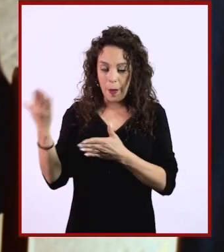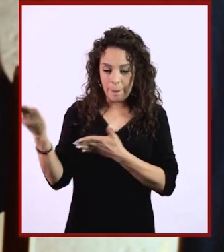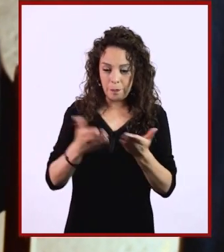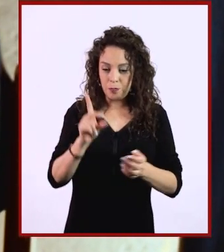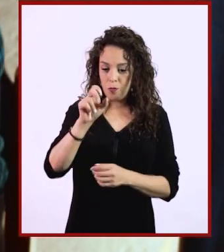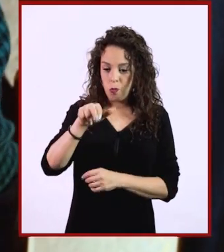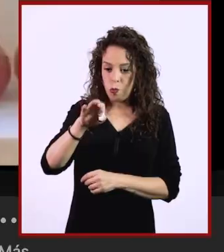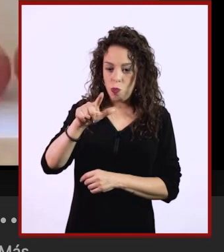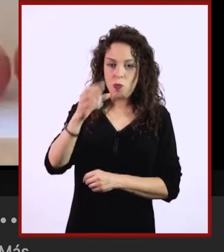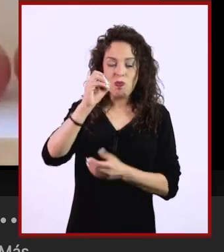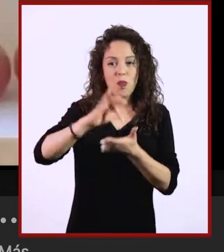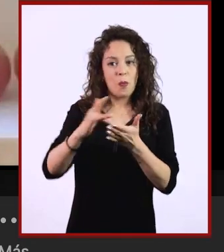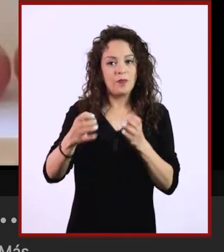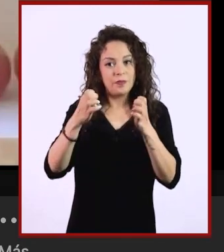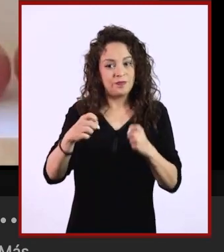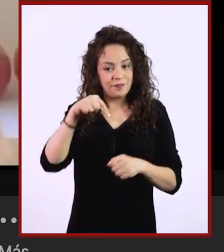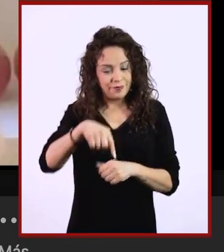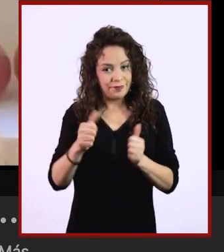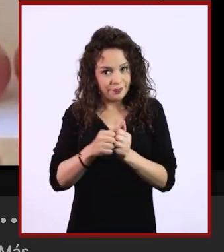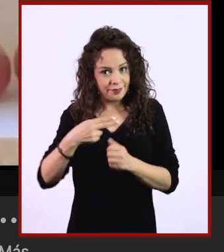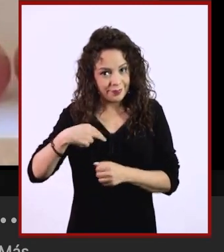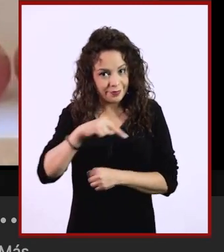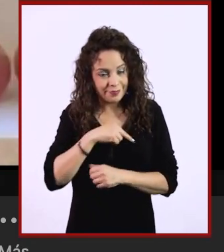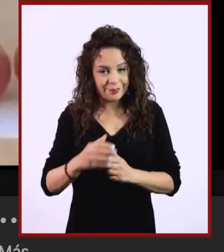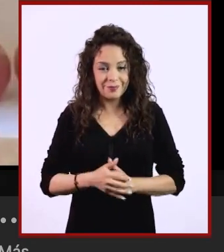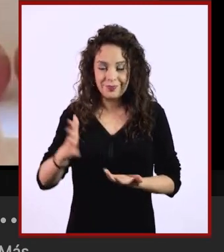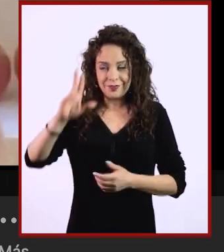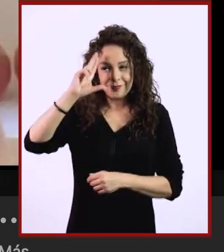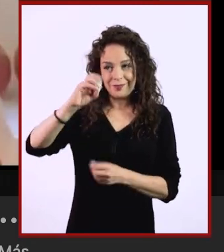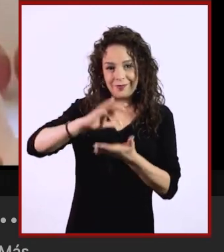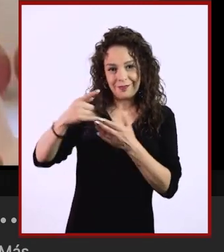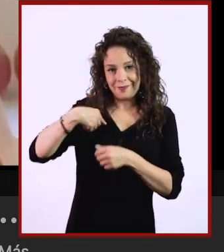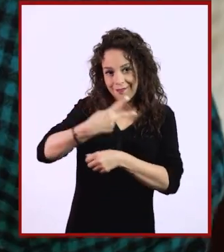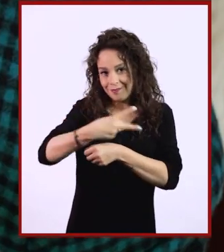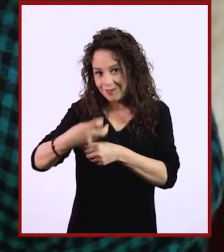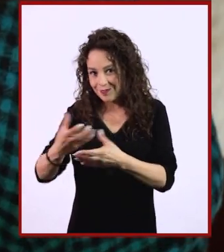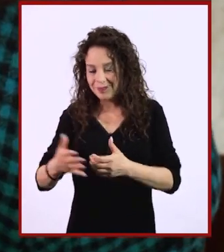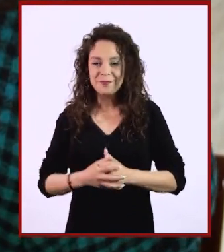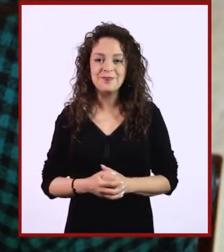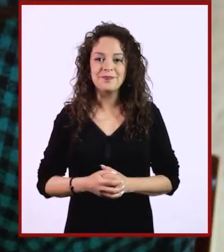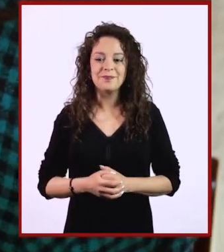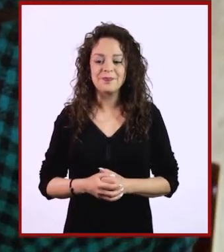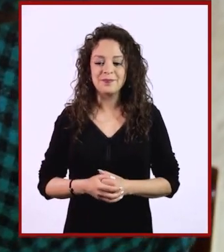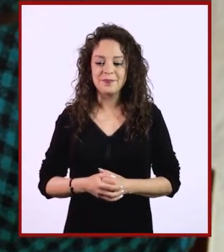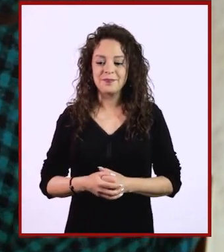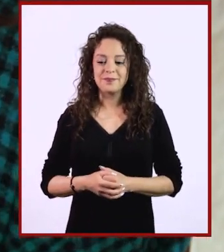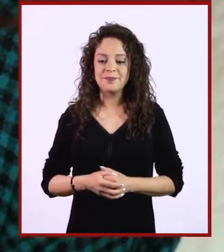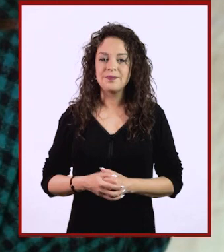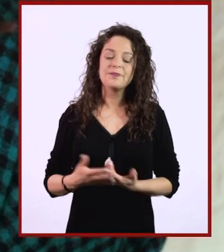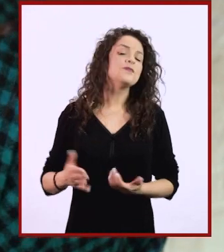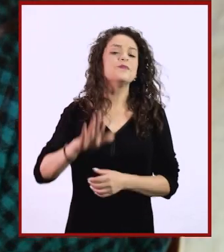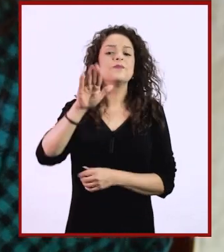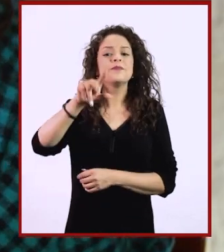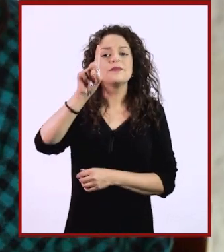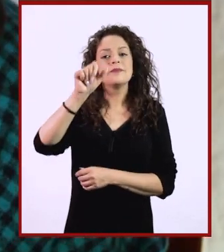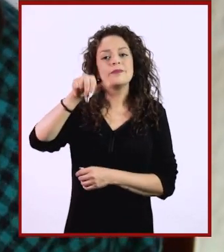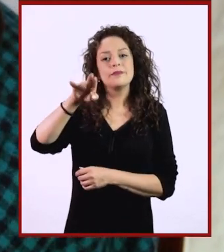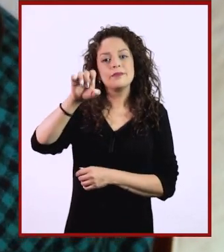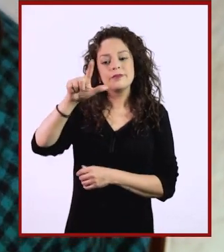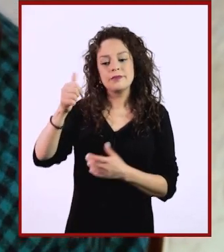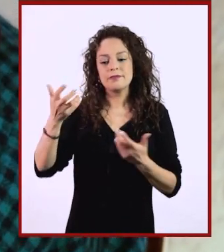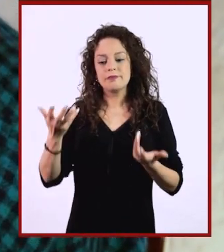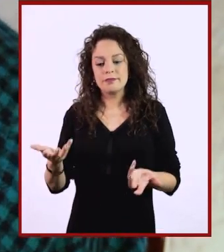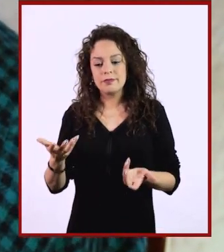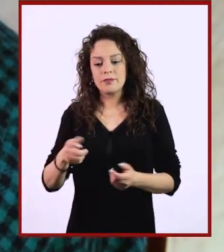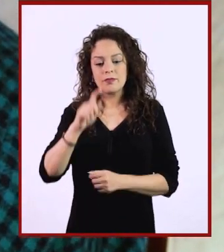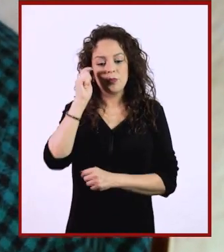estar con nosotros. Hola, Pamela. Muchas gracias por invitarme. No, al contrario. Daniela, ¿cuál es el origen de